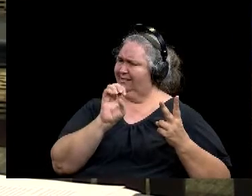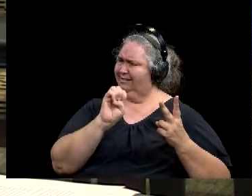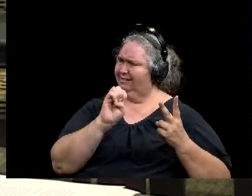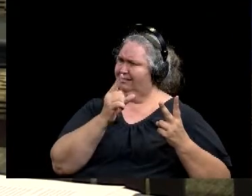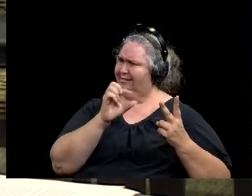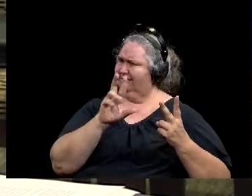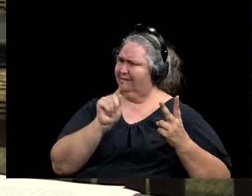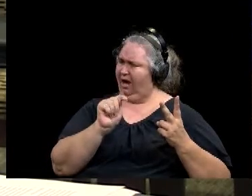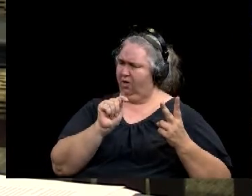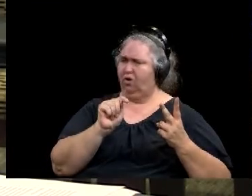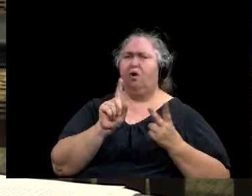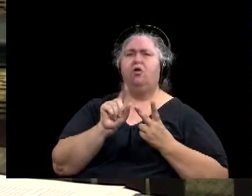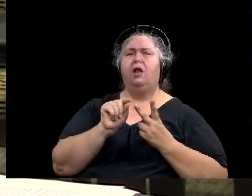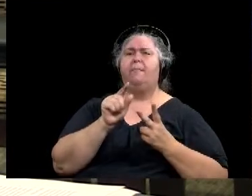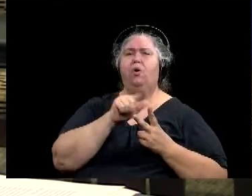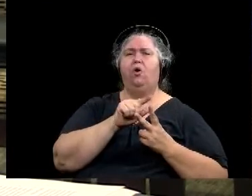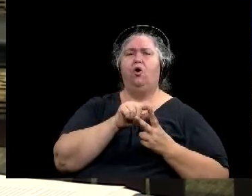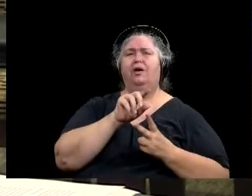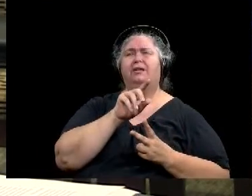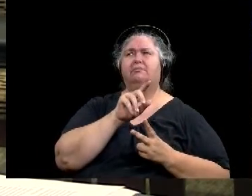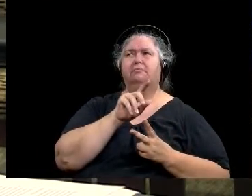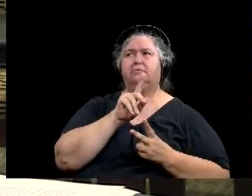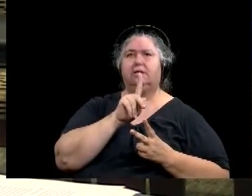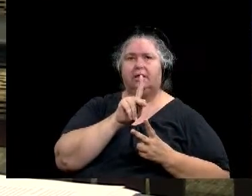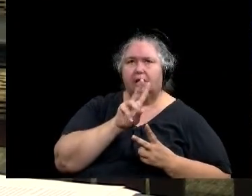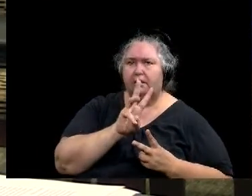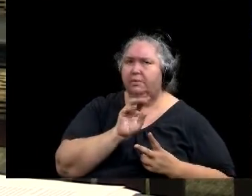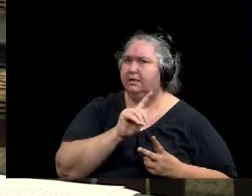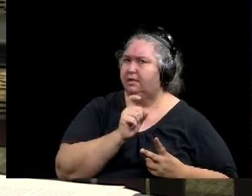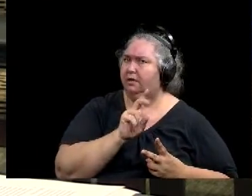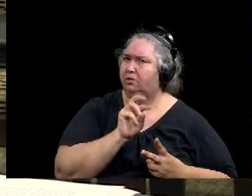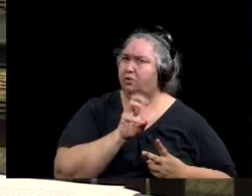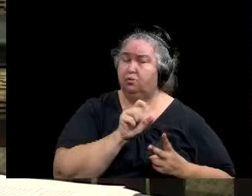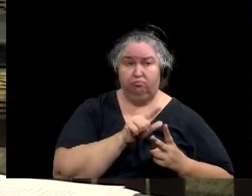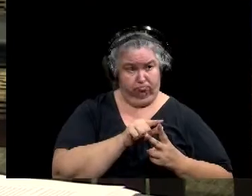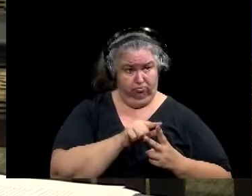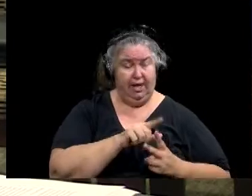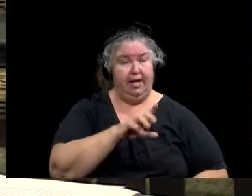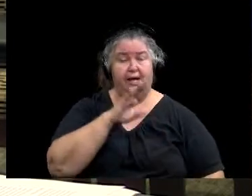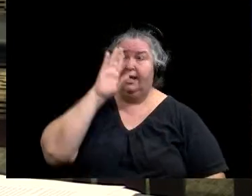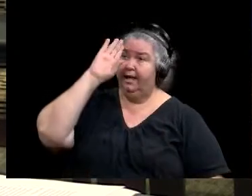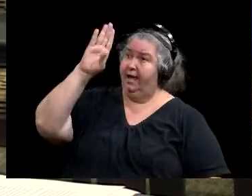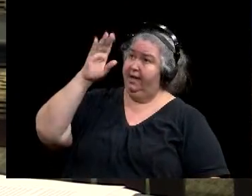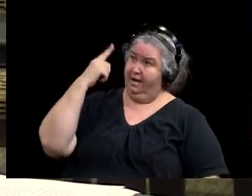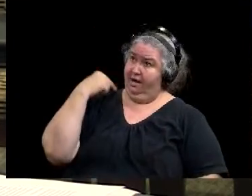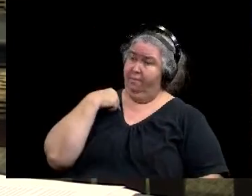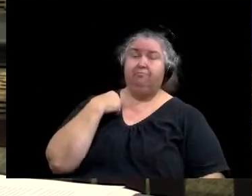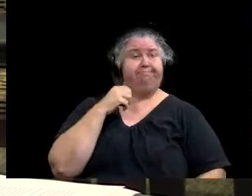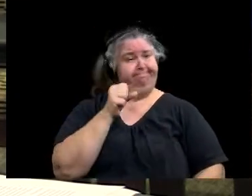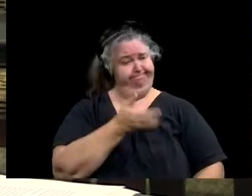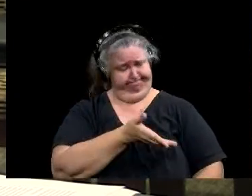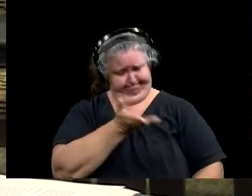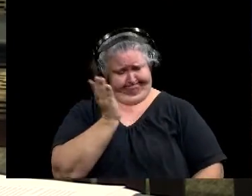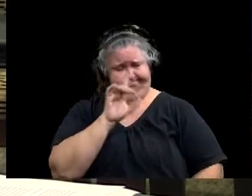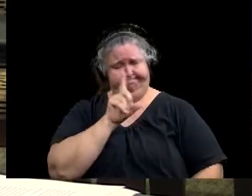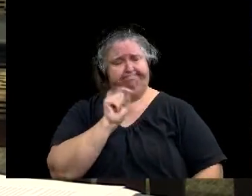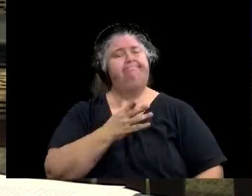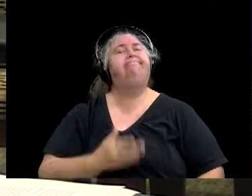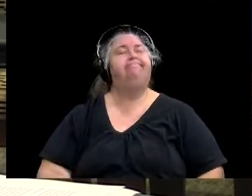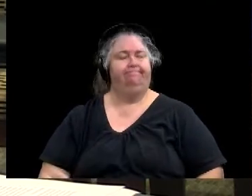huayco xavier break primero de él 10 la estación días